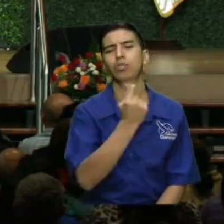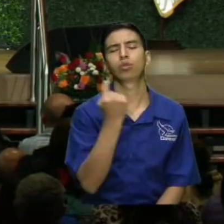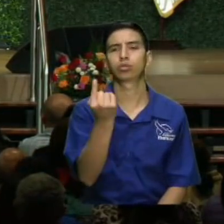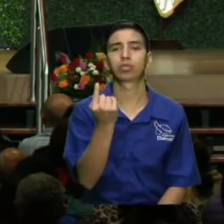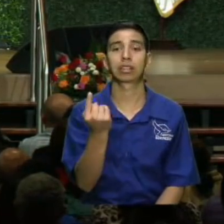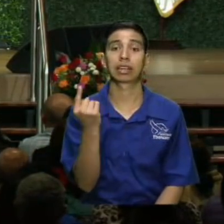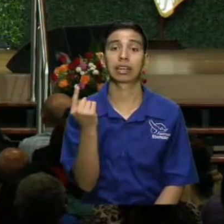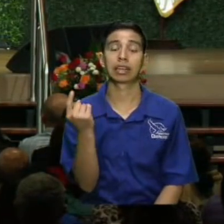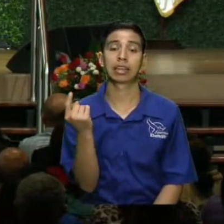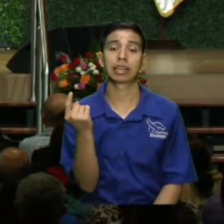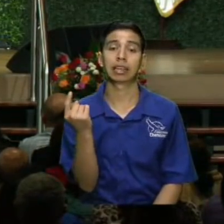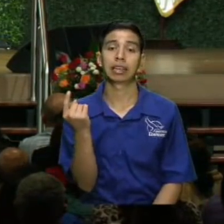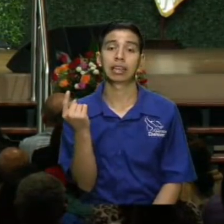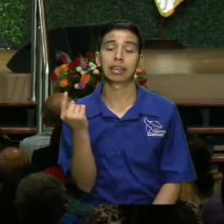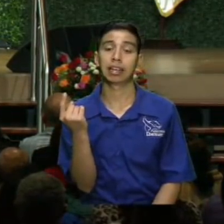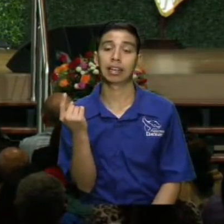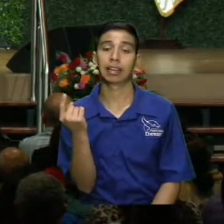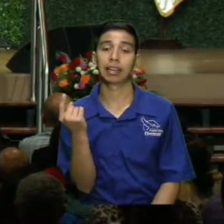que son señalados,